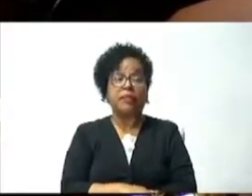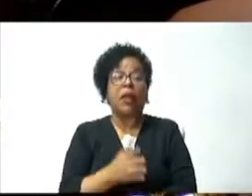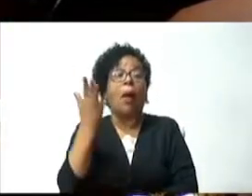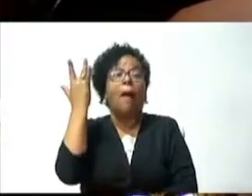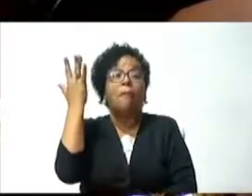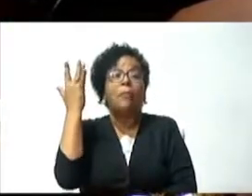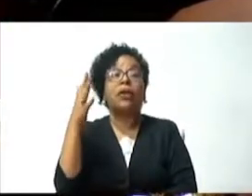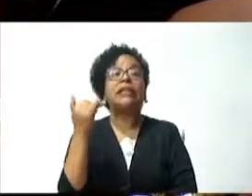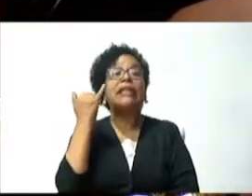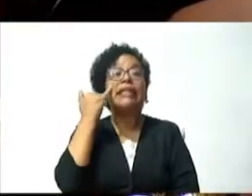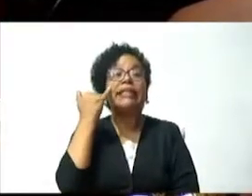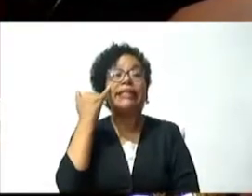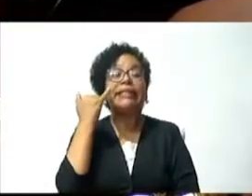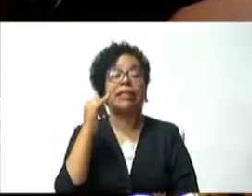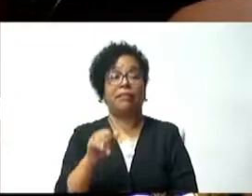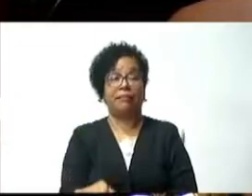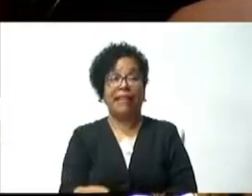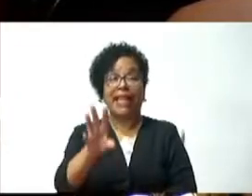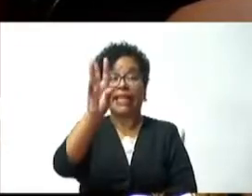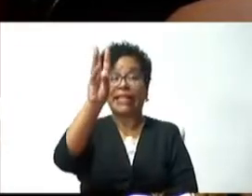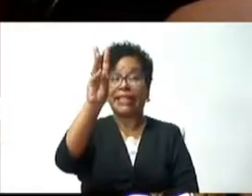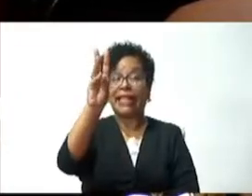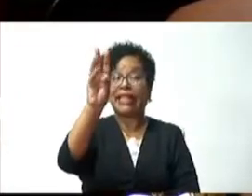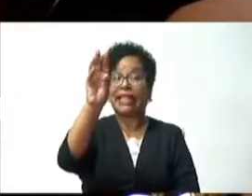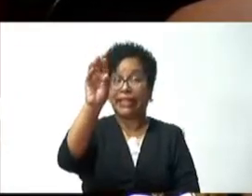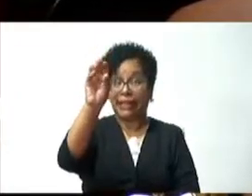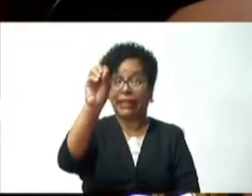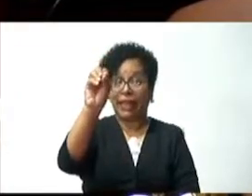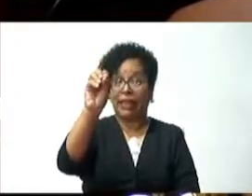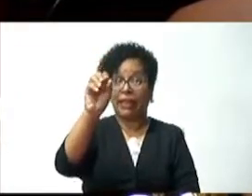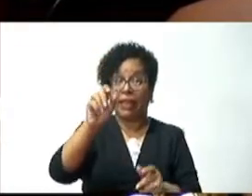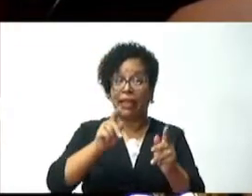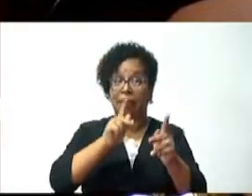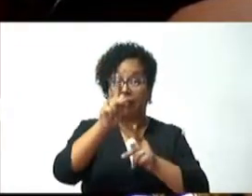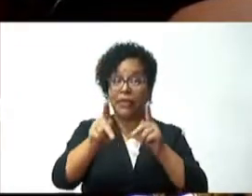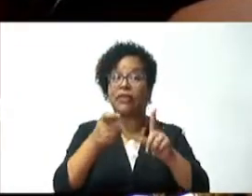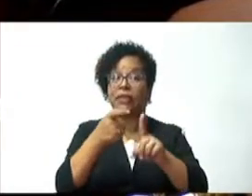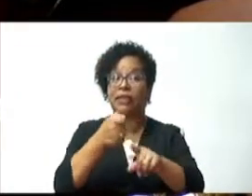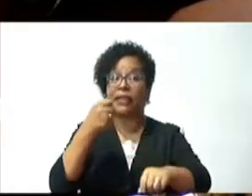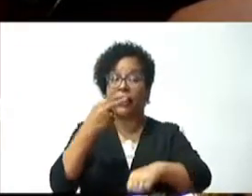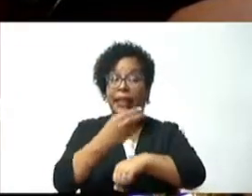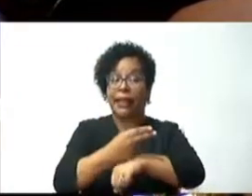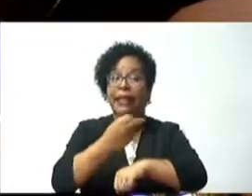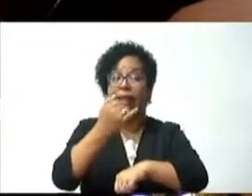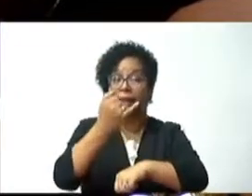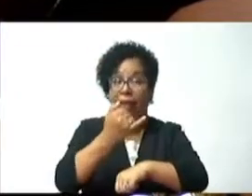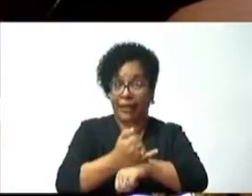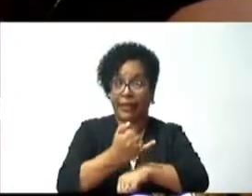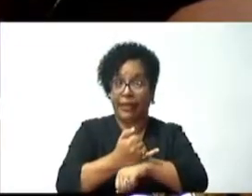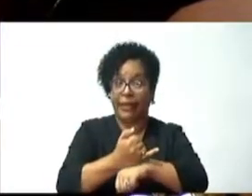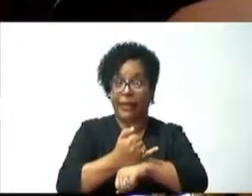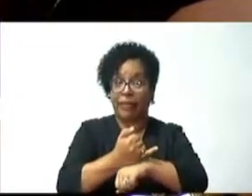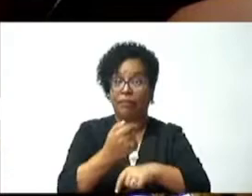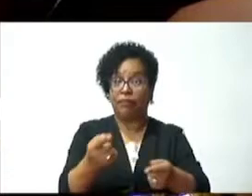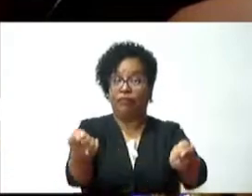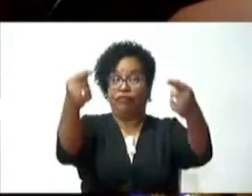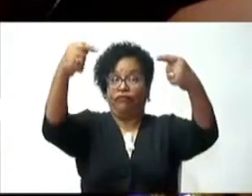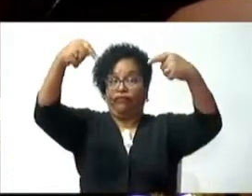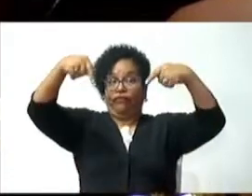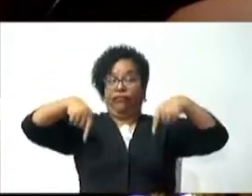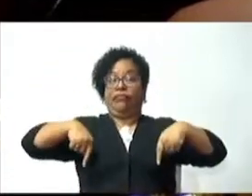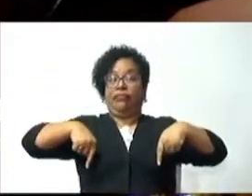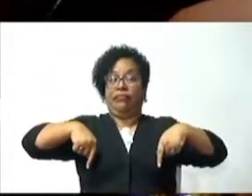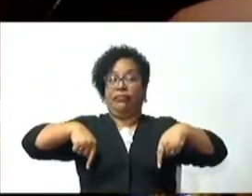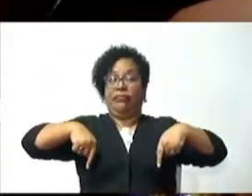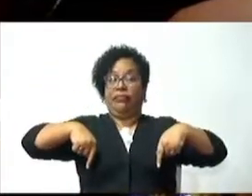o ilegales hacia la frontera, 80, cuando usted lo devuelve a 8,000 pesos, estamos hablando